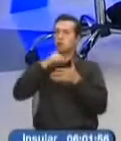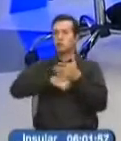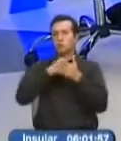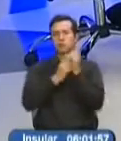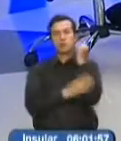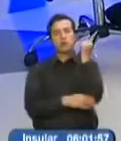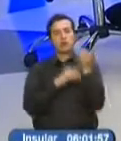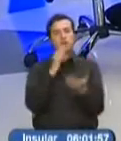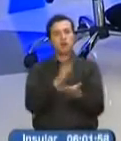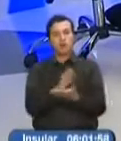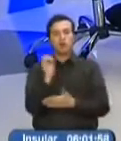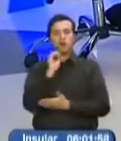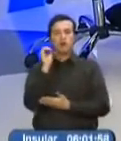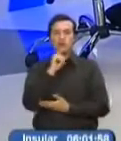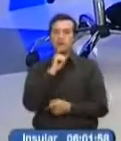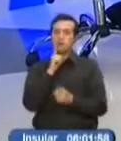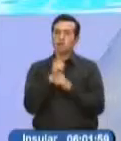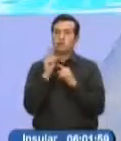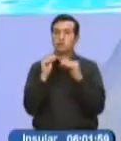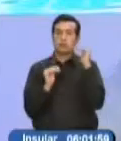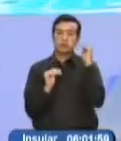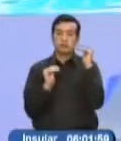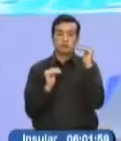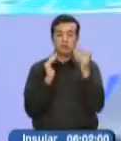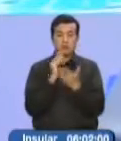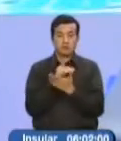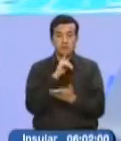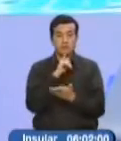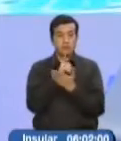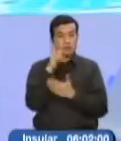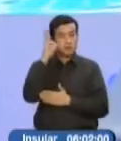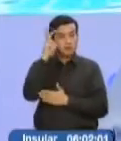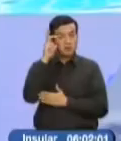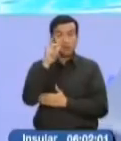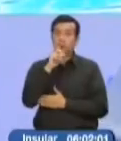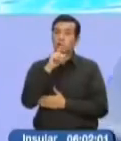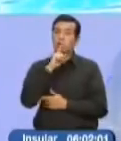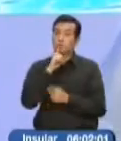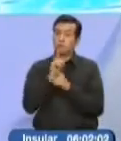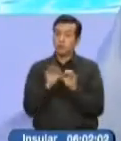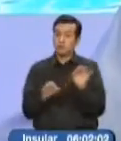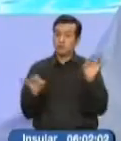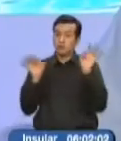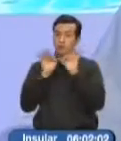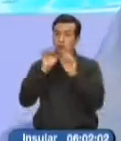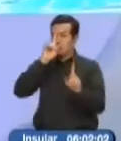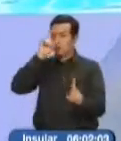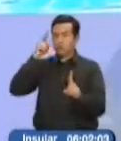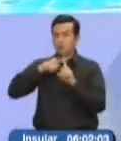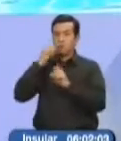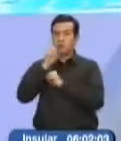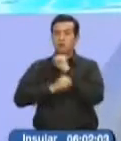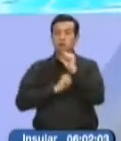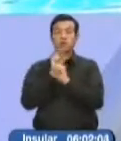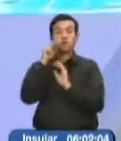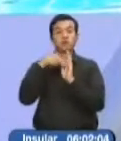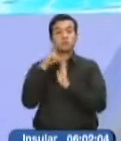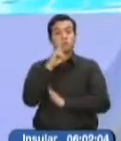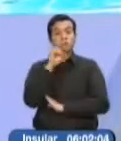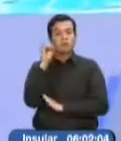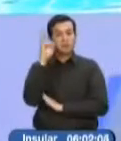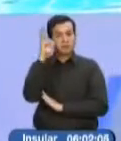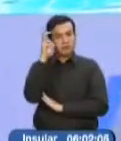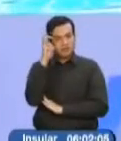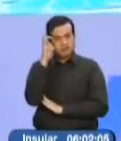la pobreza y reducir la desigualdad. Creo que ese camino se está haciendo y es importante, y es una agenda que camina hacia el año 2020. Yo